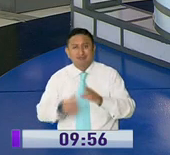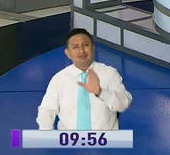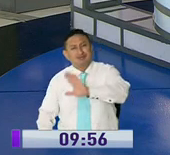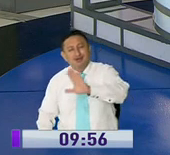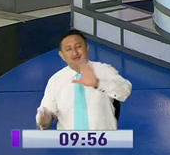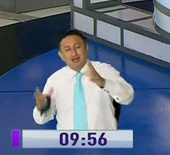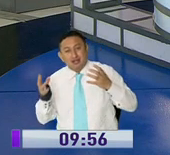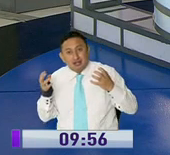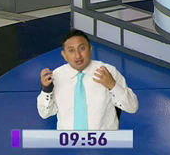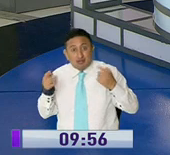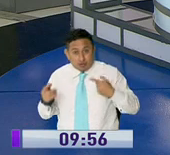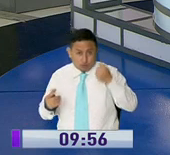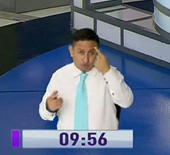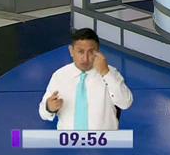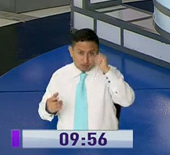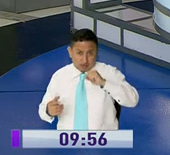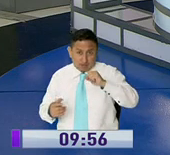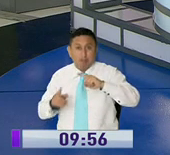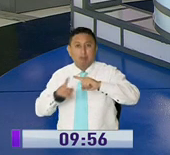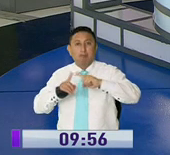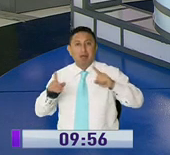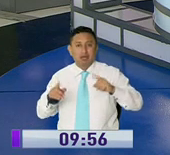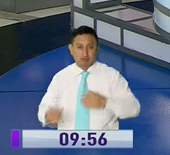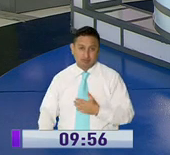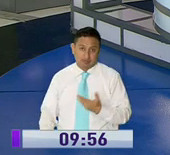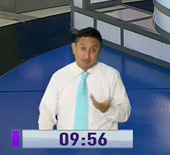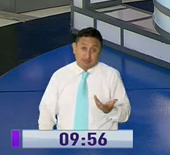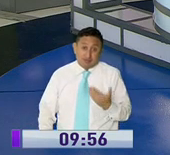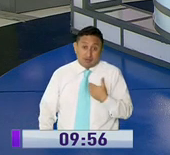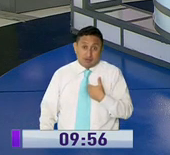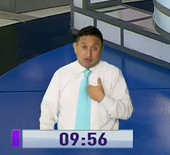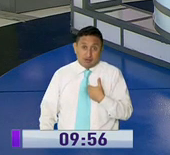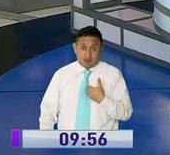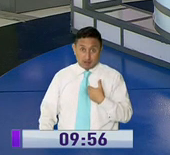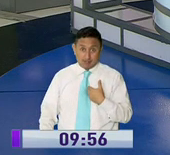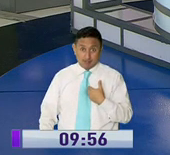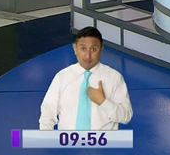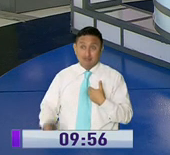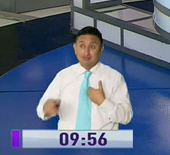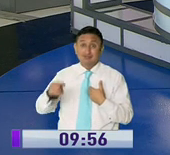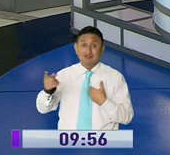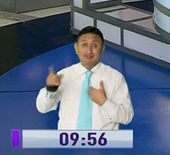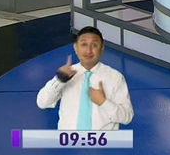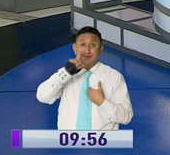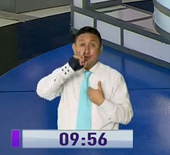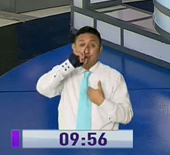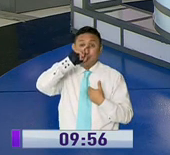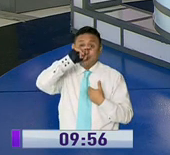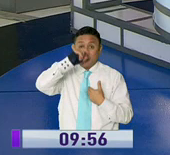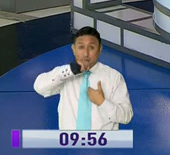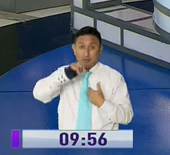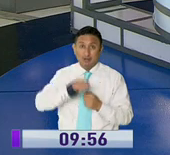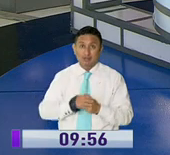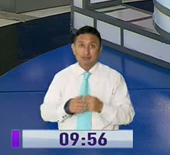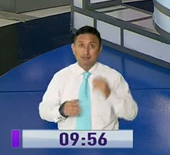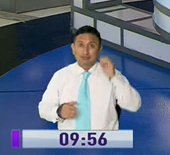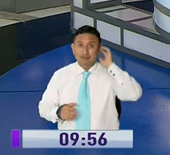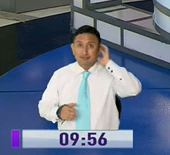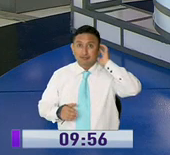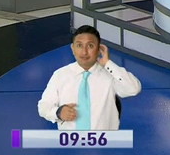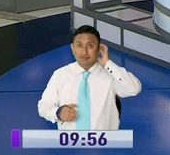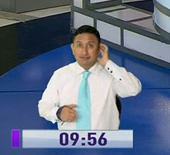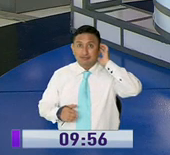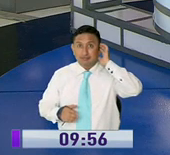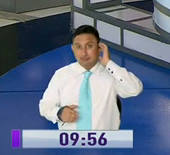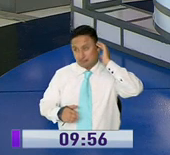estrese, entendemos la situación. Pero si nosotros, vea, si ella fuera Sabrina la brujita, ¿Cómo era la que movía la nariz? ¿Que ni puedo?